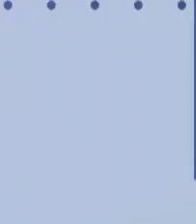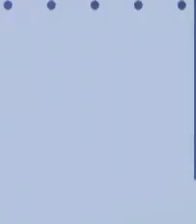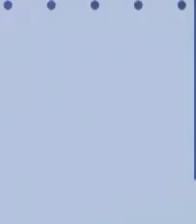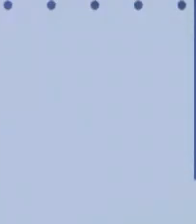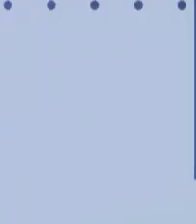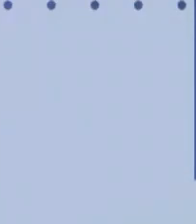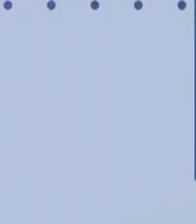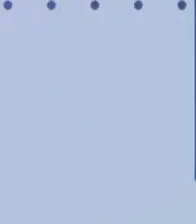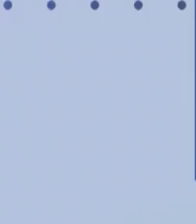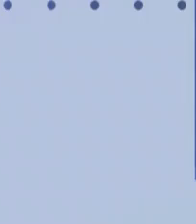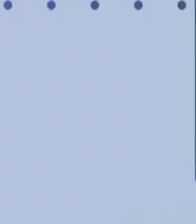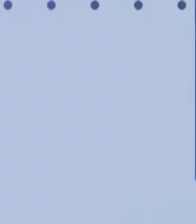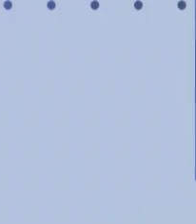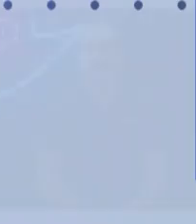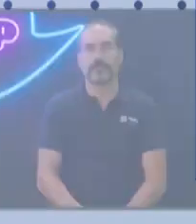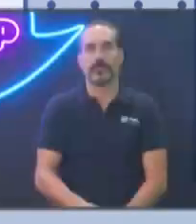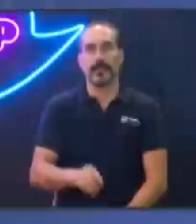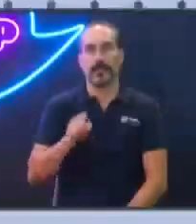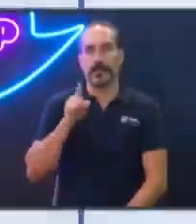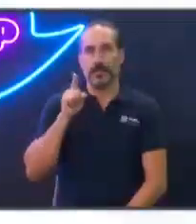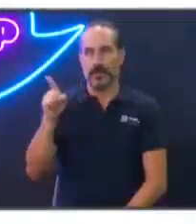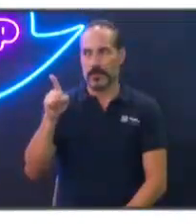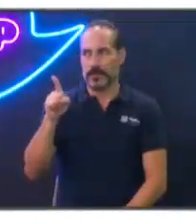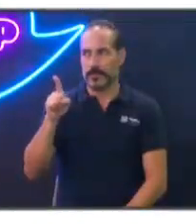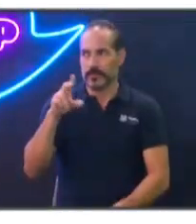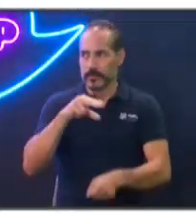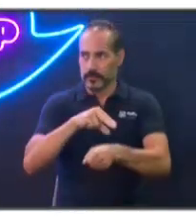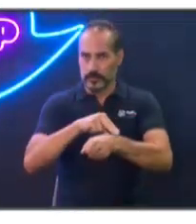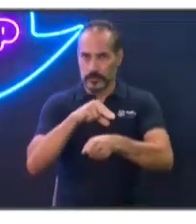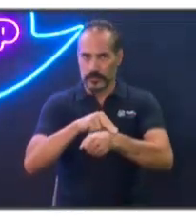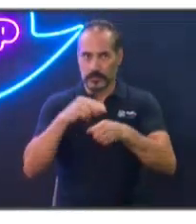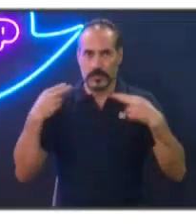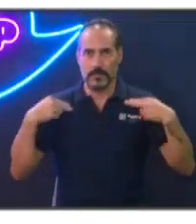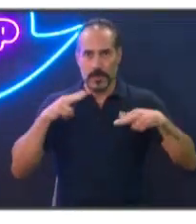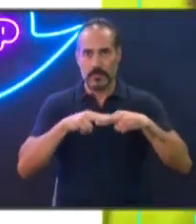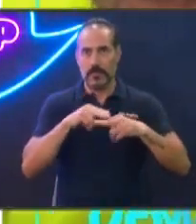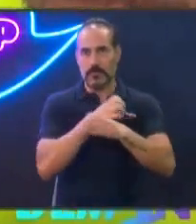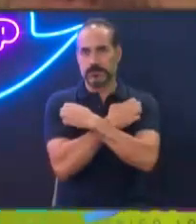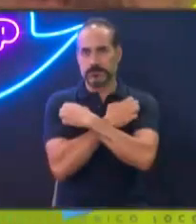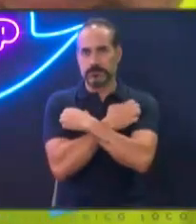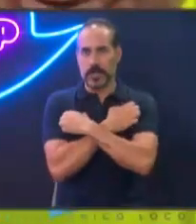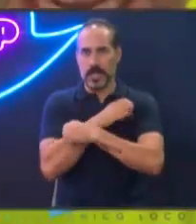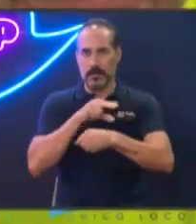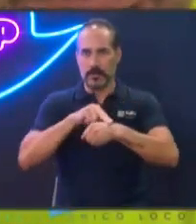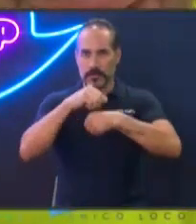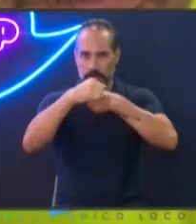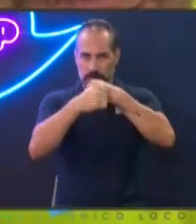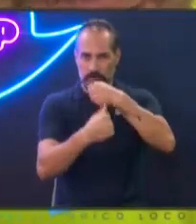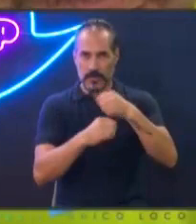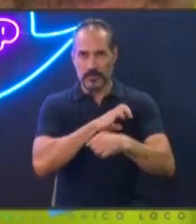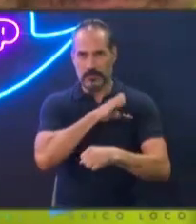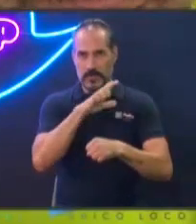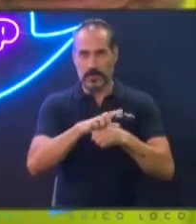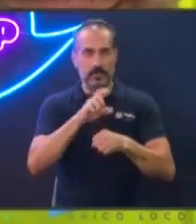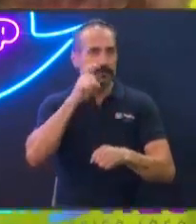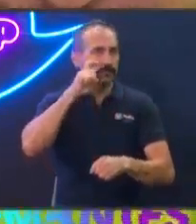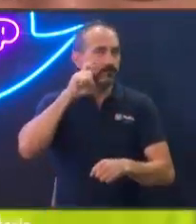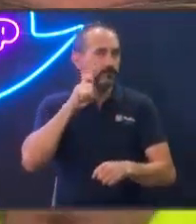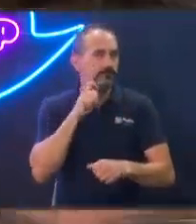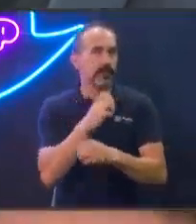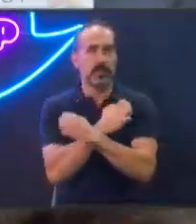Franco médico sexólogo y maestro en educación es médico cirujano con especialidad en sexología